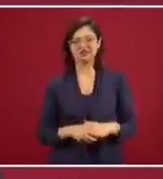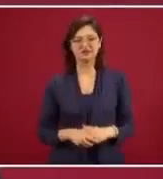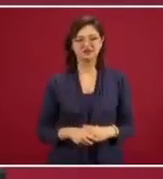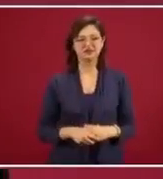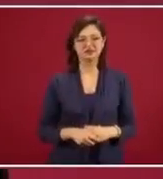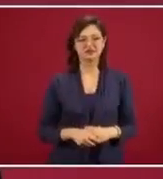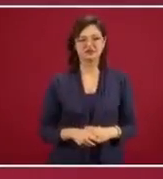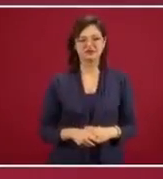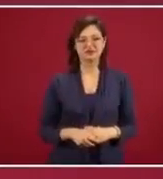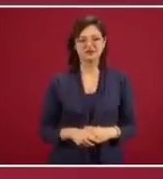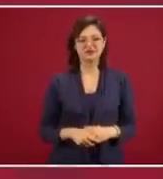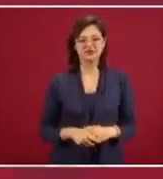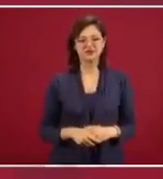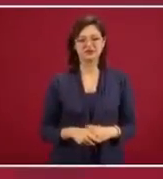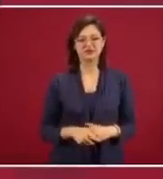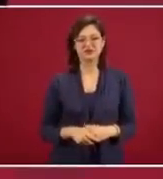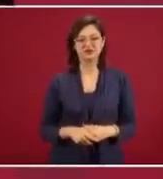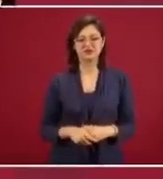Fíjense cómo celebro